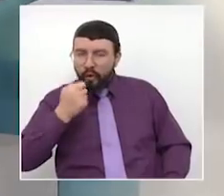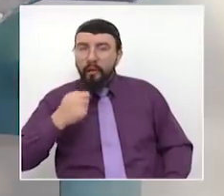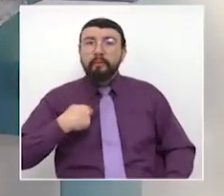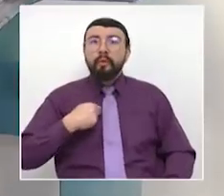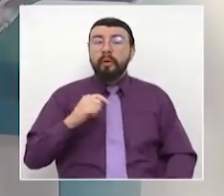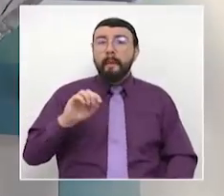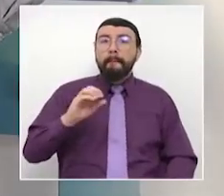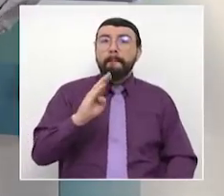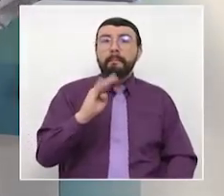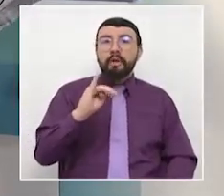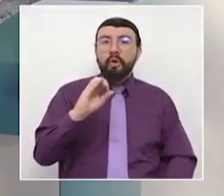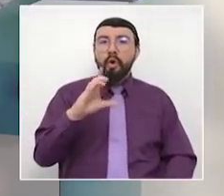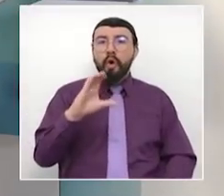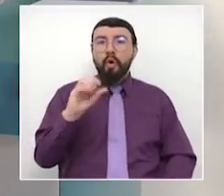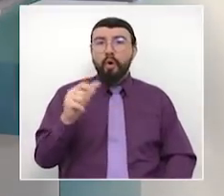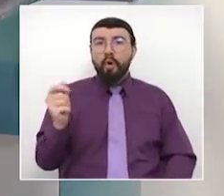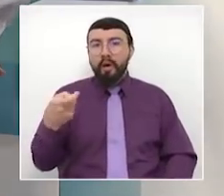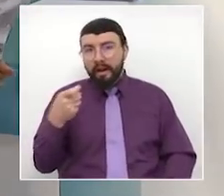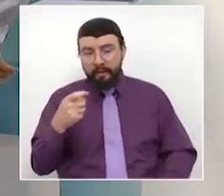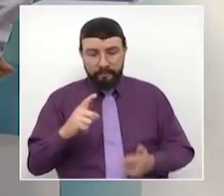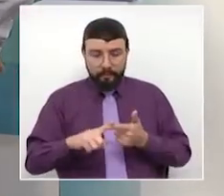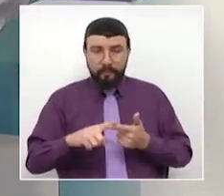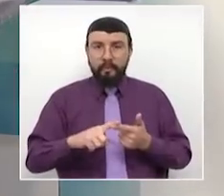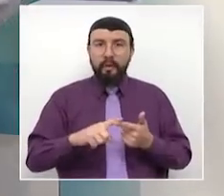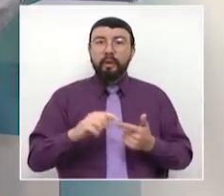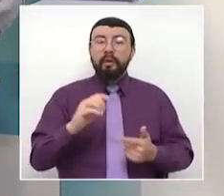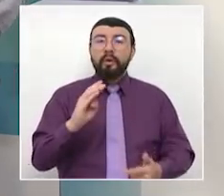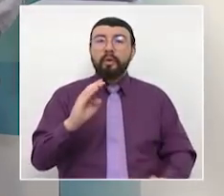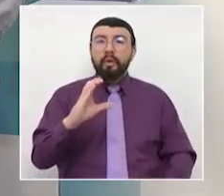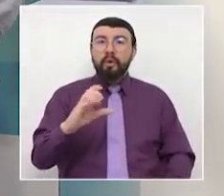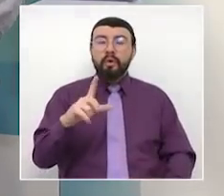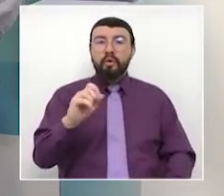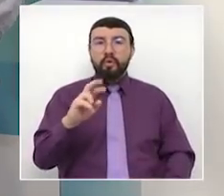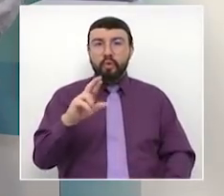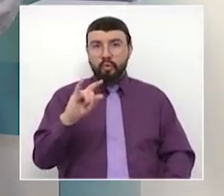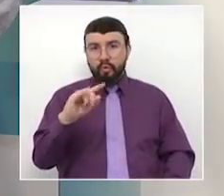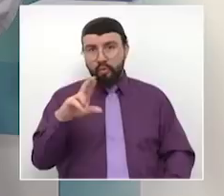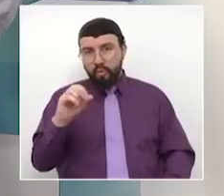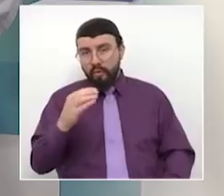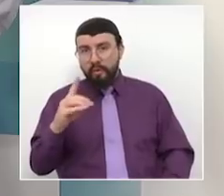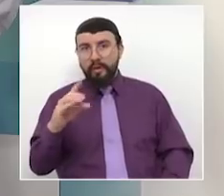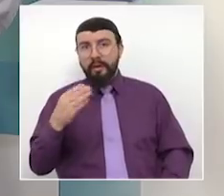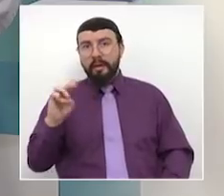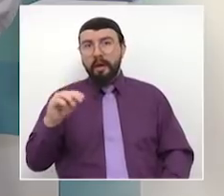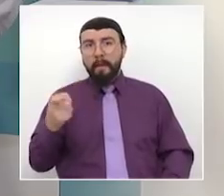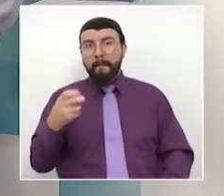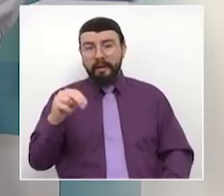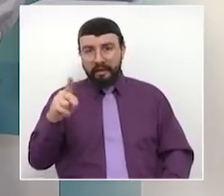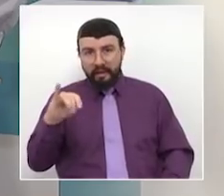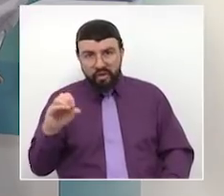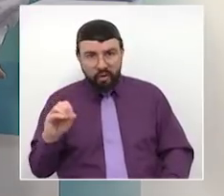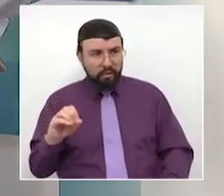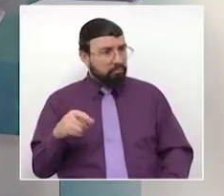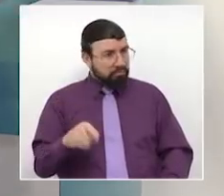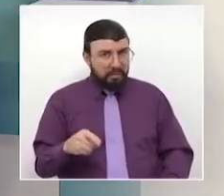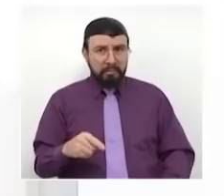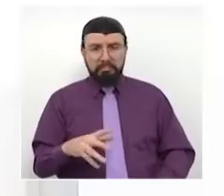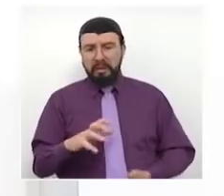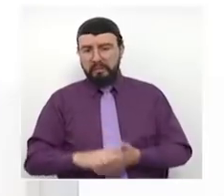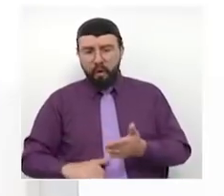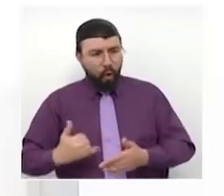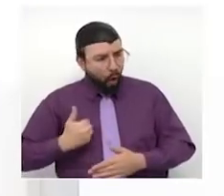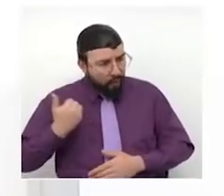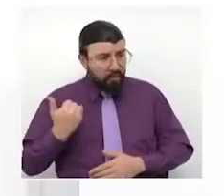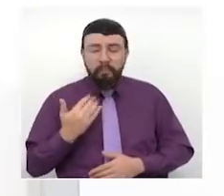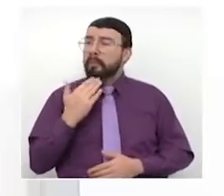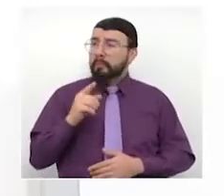con el cloruro de magnesio y tomo otros elementos y lo hago preventivamente porque es que el colágeno se empieza a acabar a muy temprana edad. Claro, claro. Ya